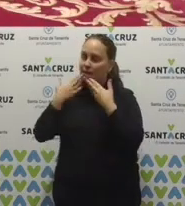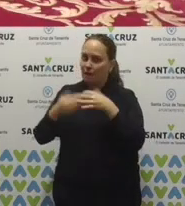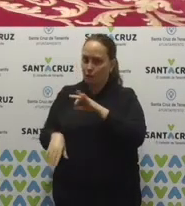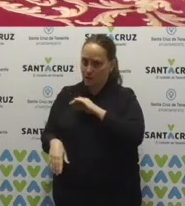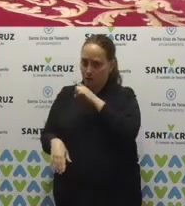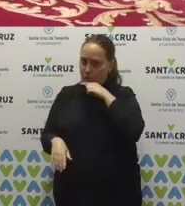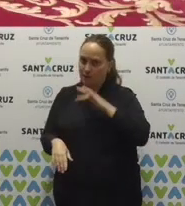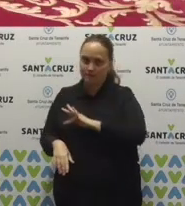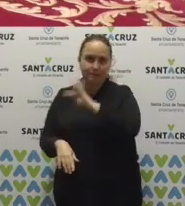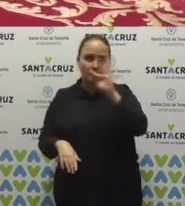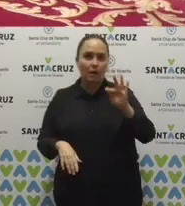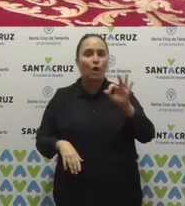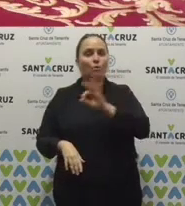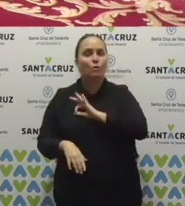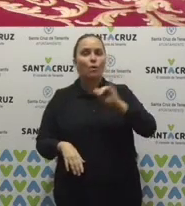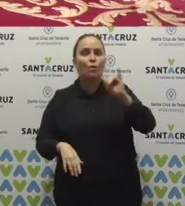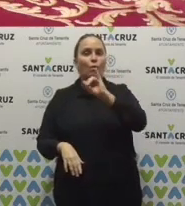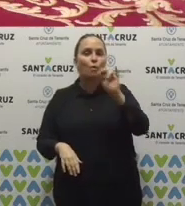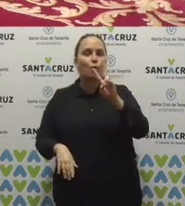huesos